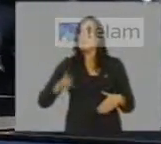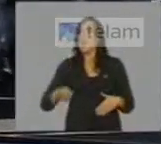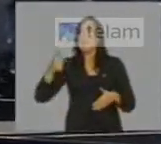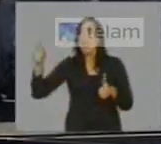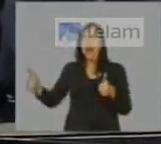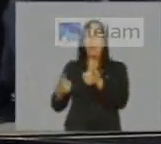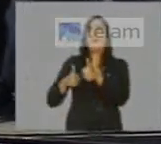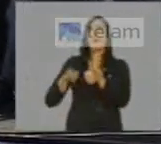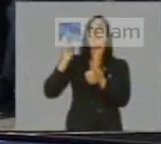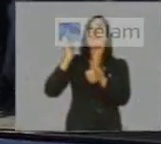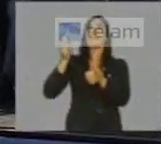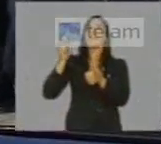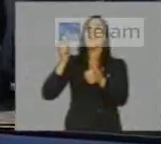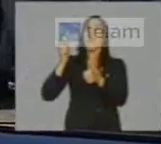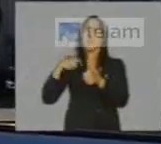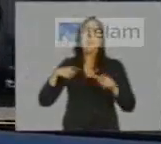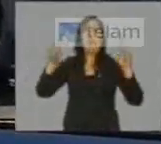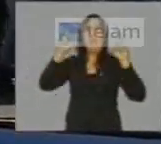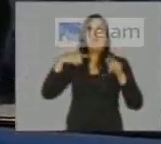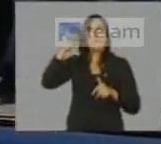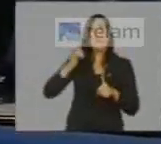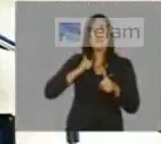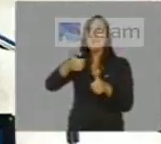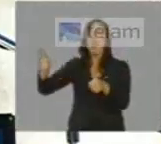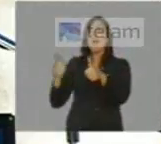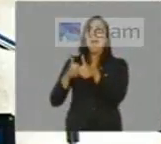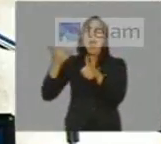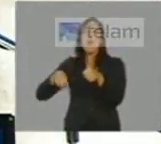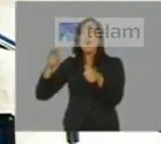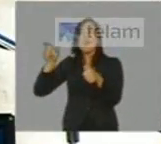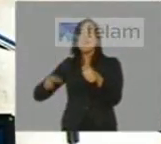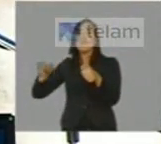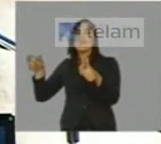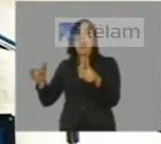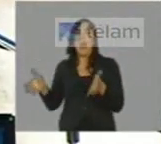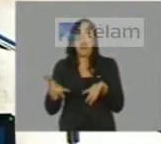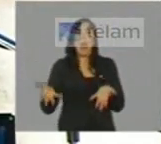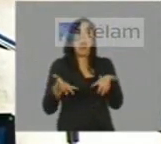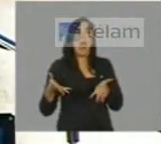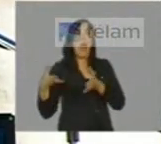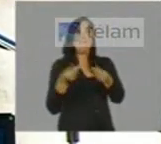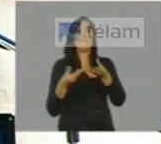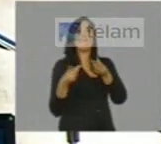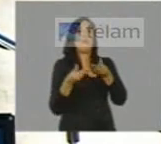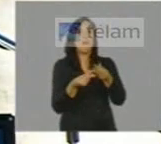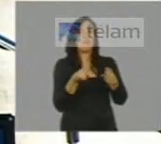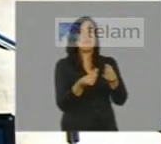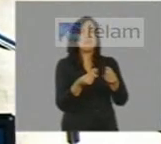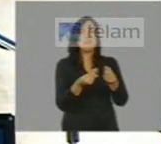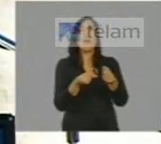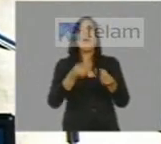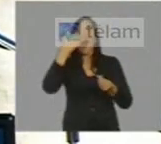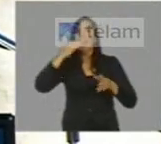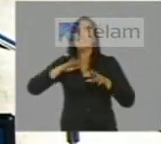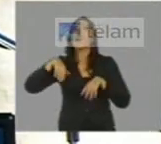empujaron para que pasaran las cosas que pasaron en el país, y fueron los que estaban atrás los que se quedaron con